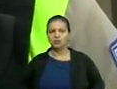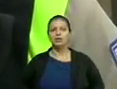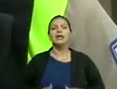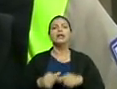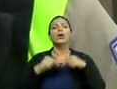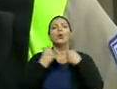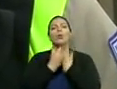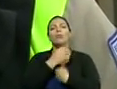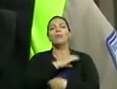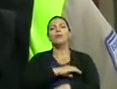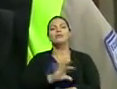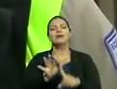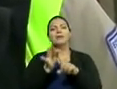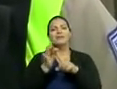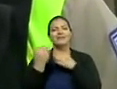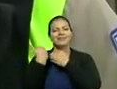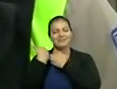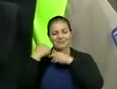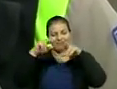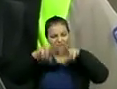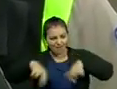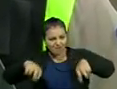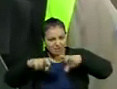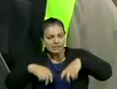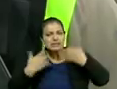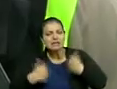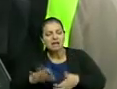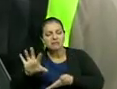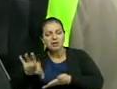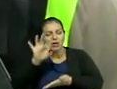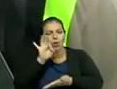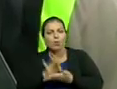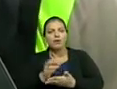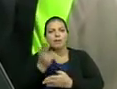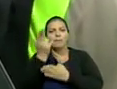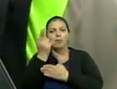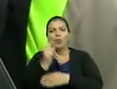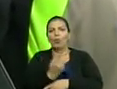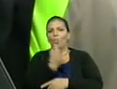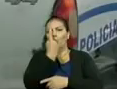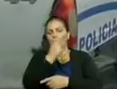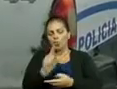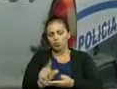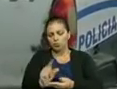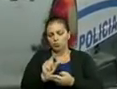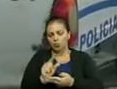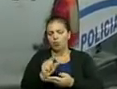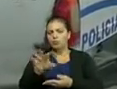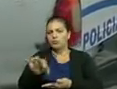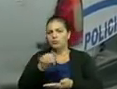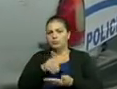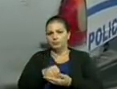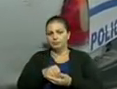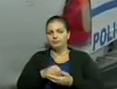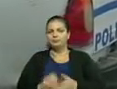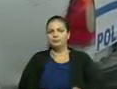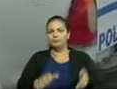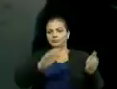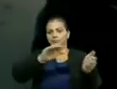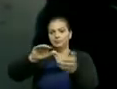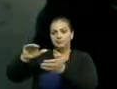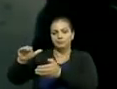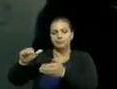criminalística de un casquillo, el arma de fuego, la cual fue botada. En otro caso, un hombre fue capturado por su